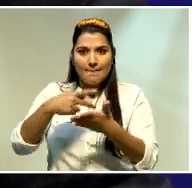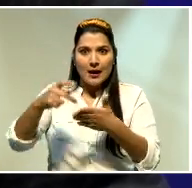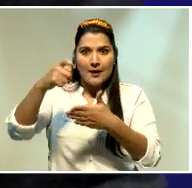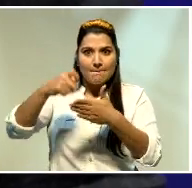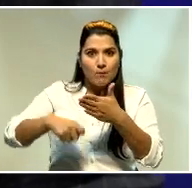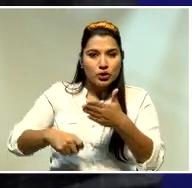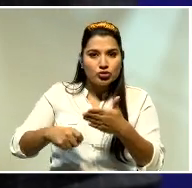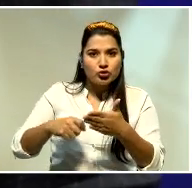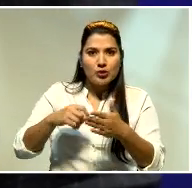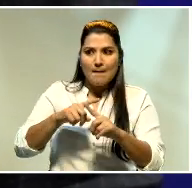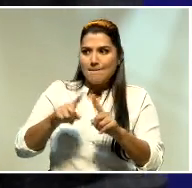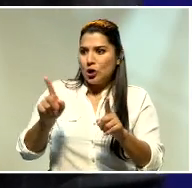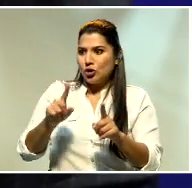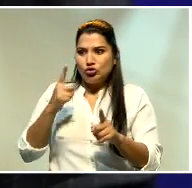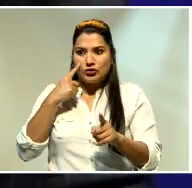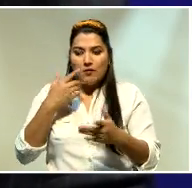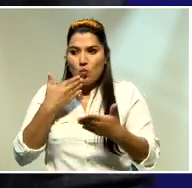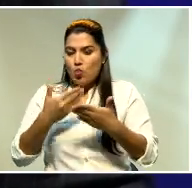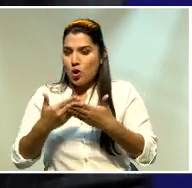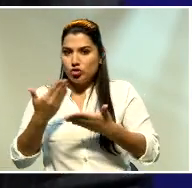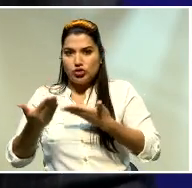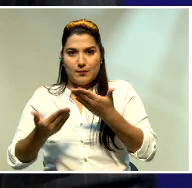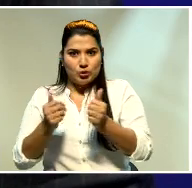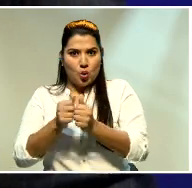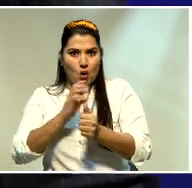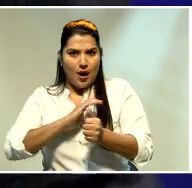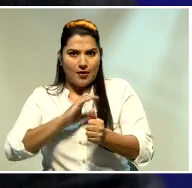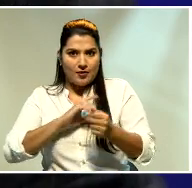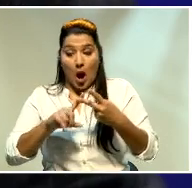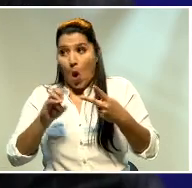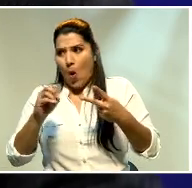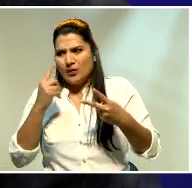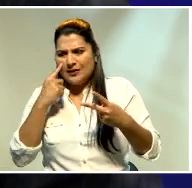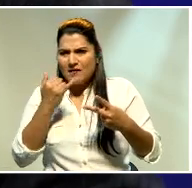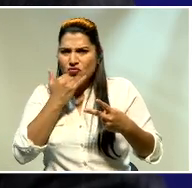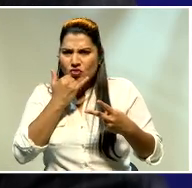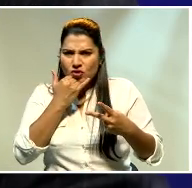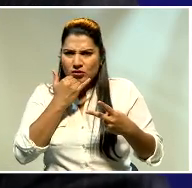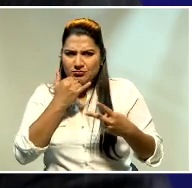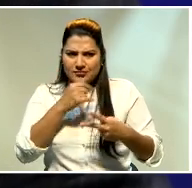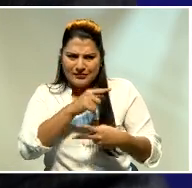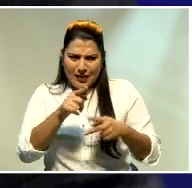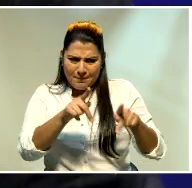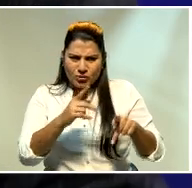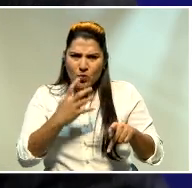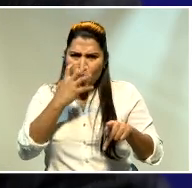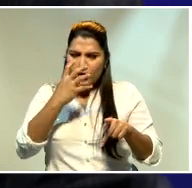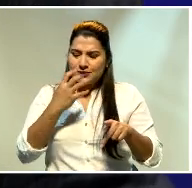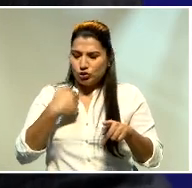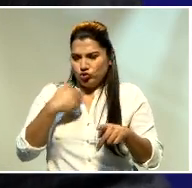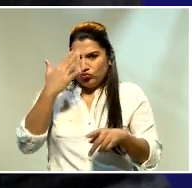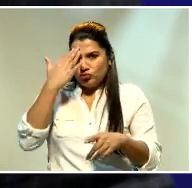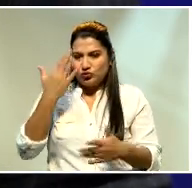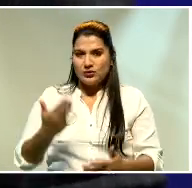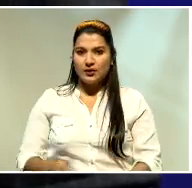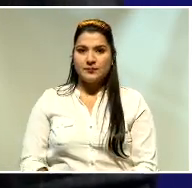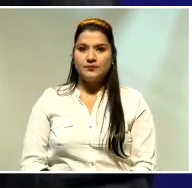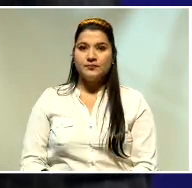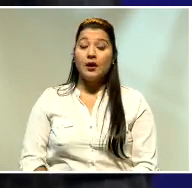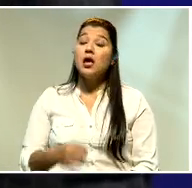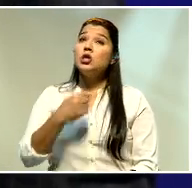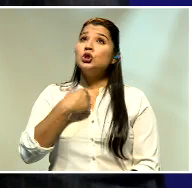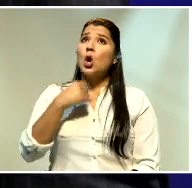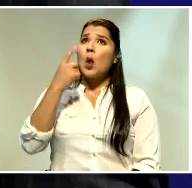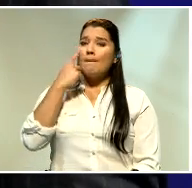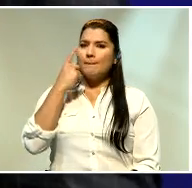refleja en servicios de calidad o peor, en errores. Eso la gente nos molesta también, y lo sé. Vea, yo lo